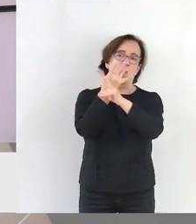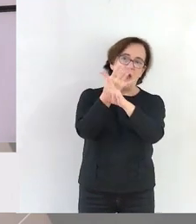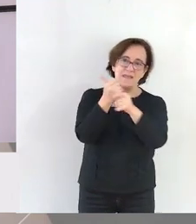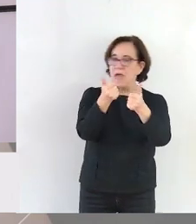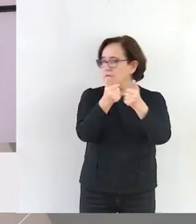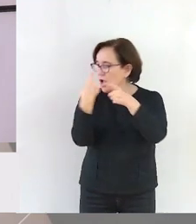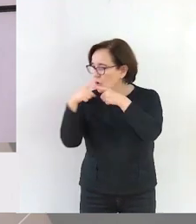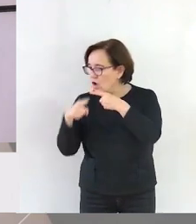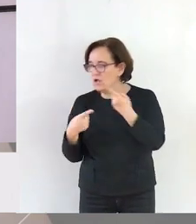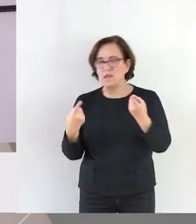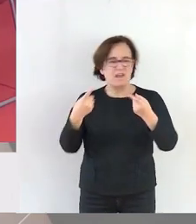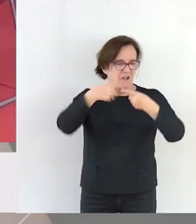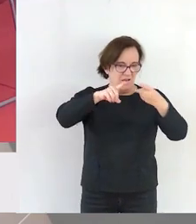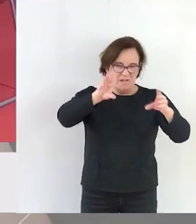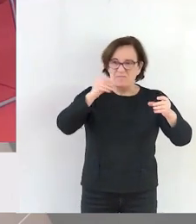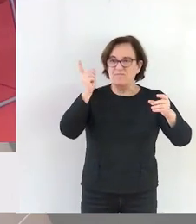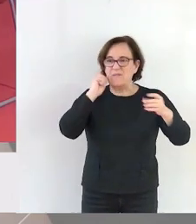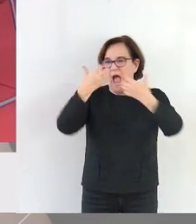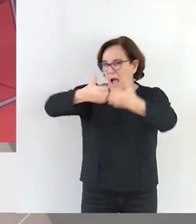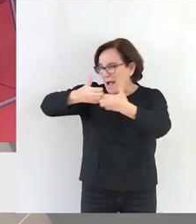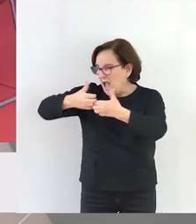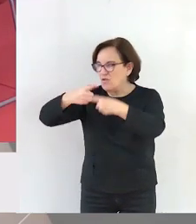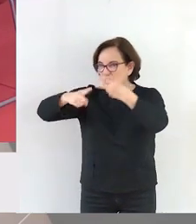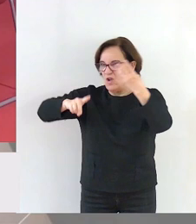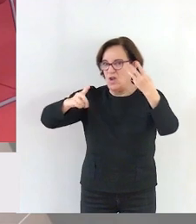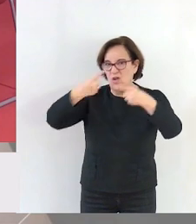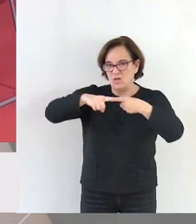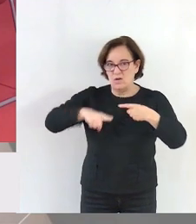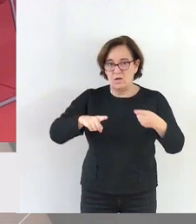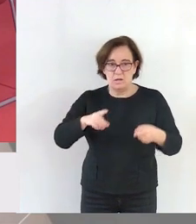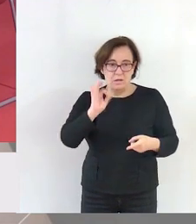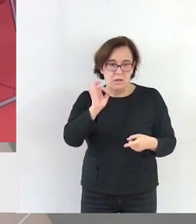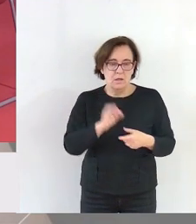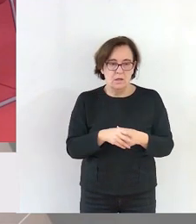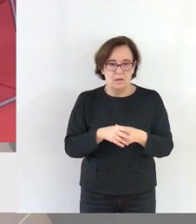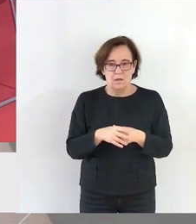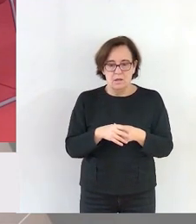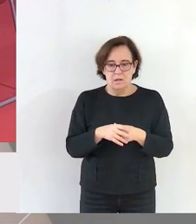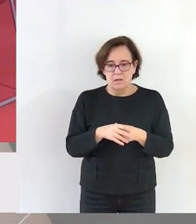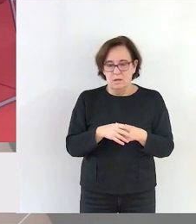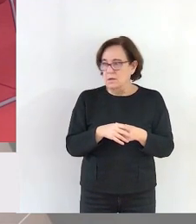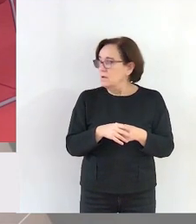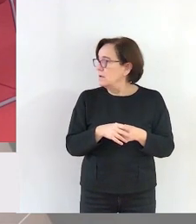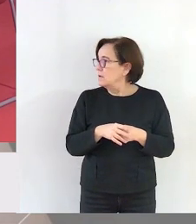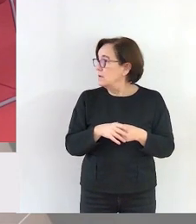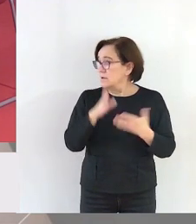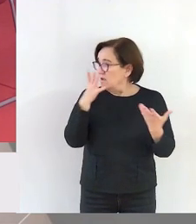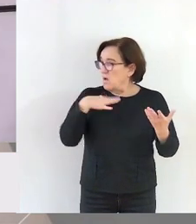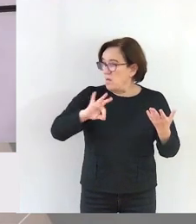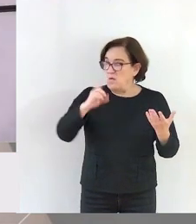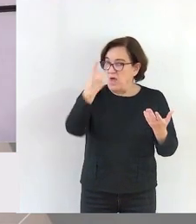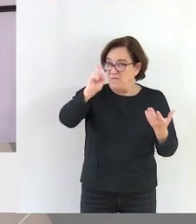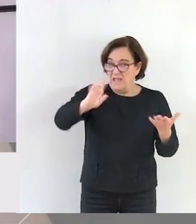carchip perres cachibache archip perres y cosas de las que son per menos podemos prescindir perfectamente de